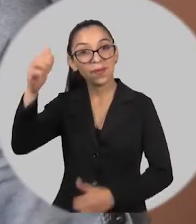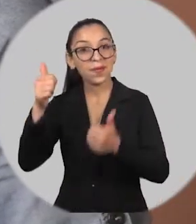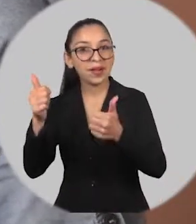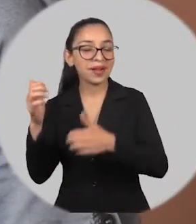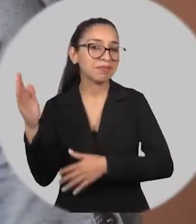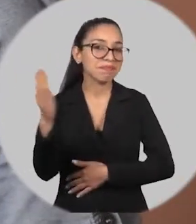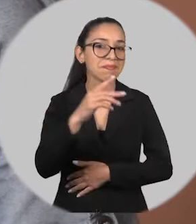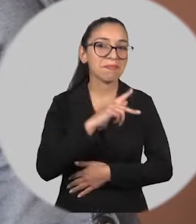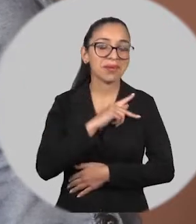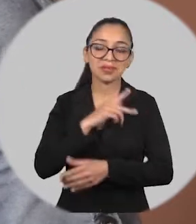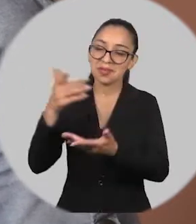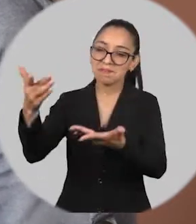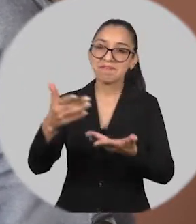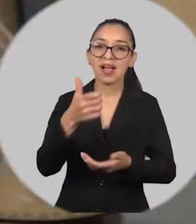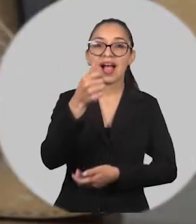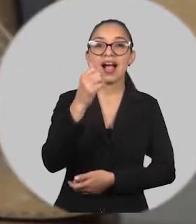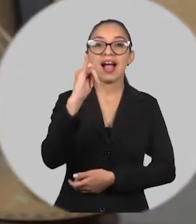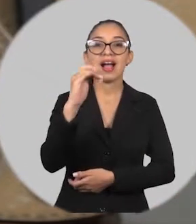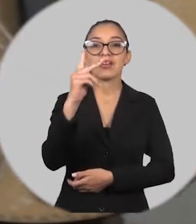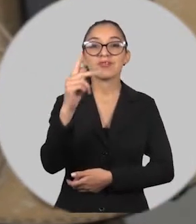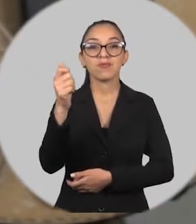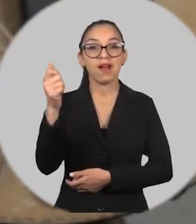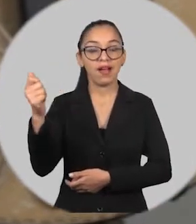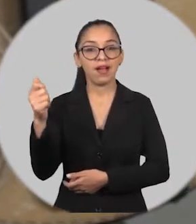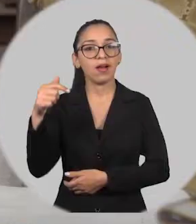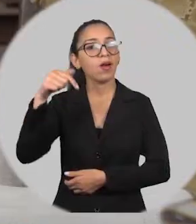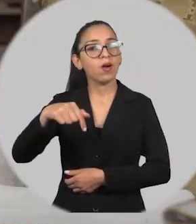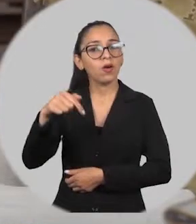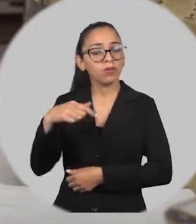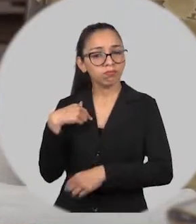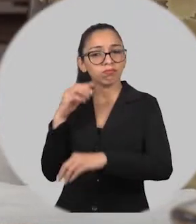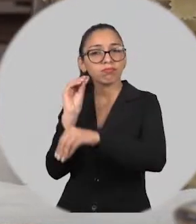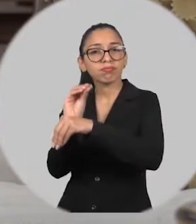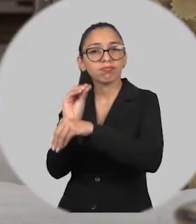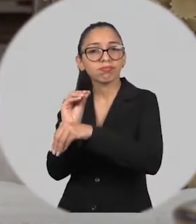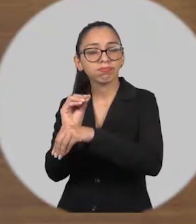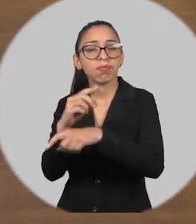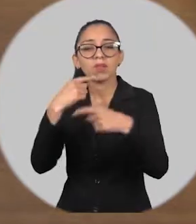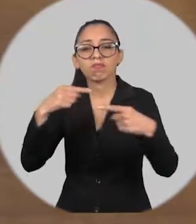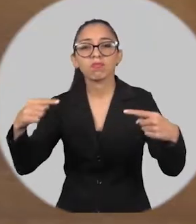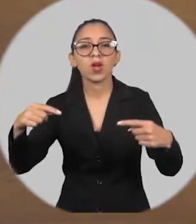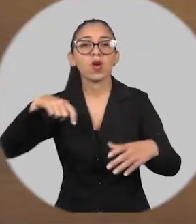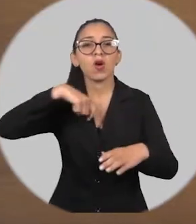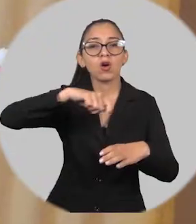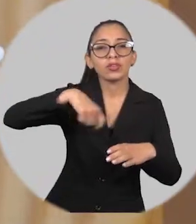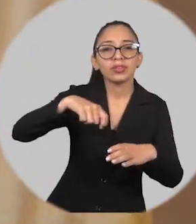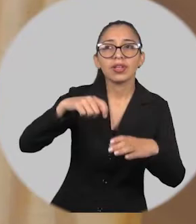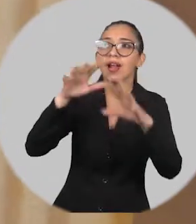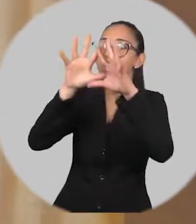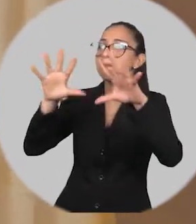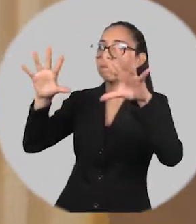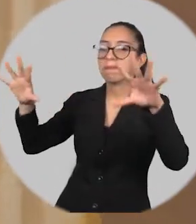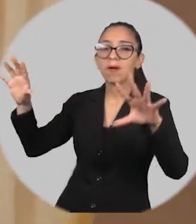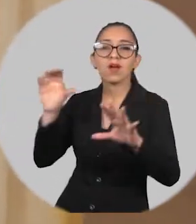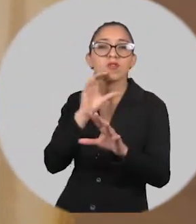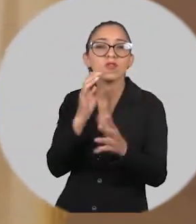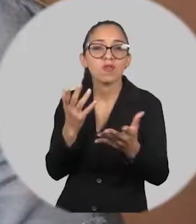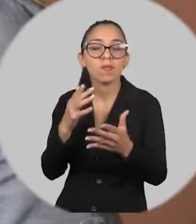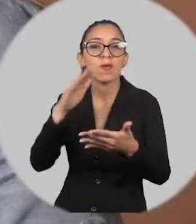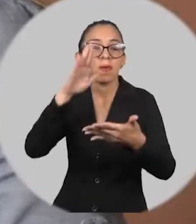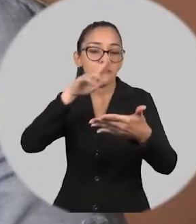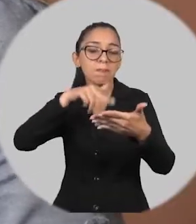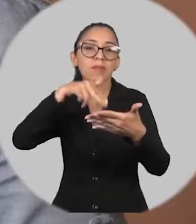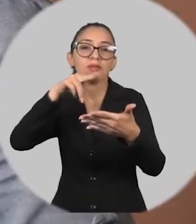Hola a todos, bienvenidos a IQAA. Hoy les voy a enseñar un lindo kit de cocina para poder decorar su cocina